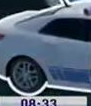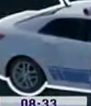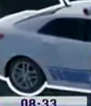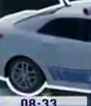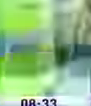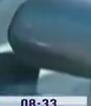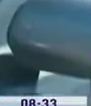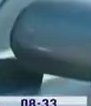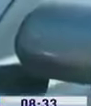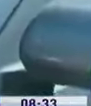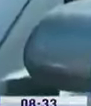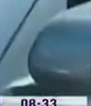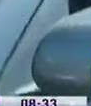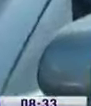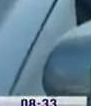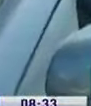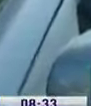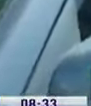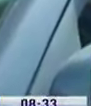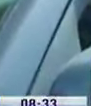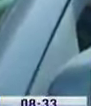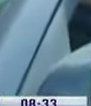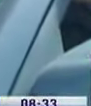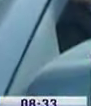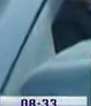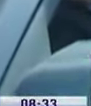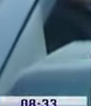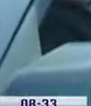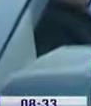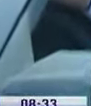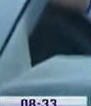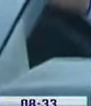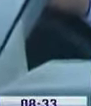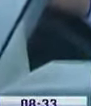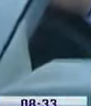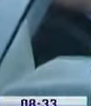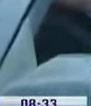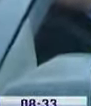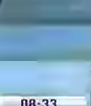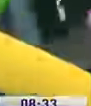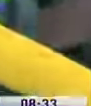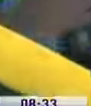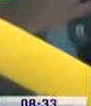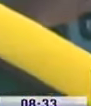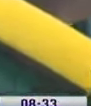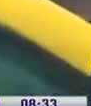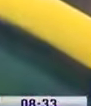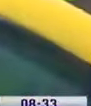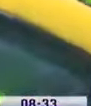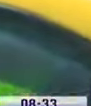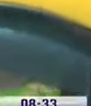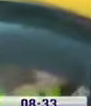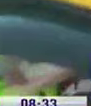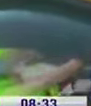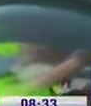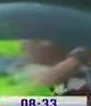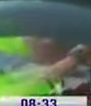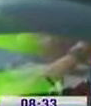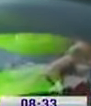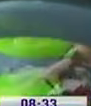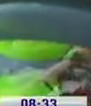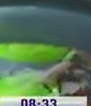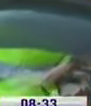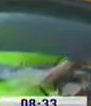¿Le gusta ese? Si no cobra muy caro, me puedo subir. ¡Gratuito! ¡Ah, gratuito! Twitter. Ah, sí, sí, vamos. Doña Liliana Aragón está mal